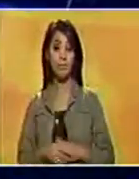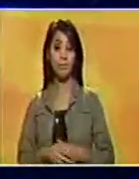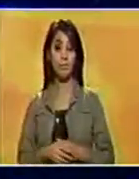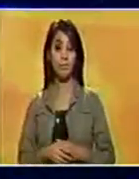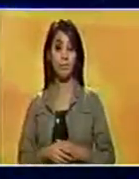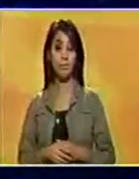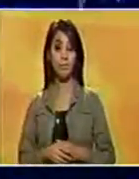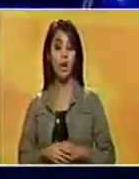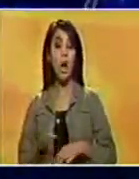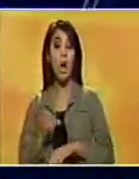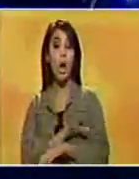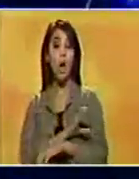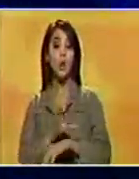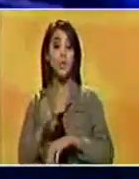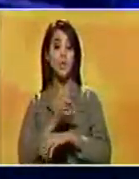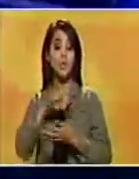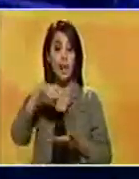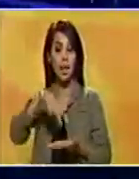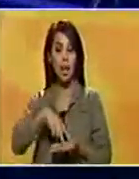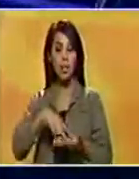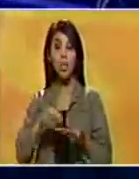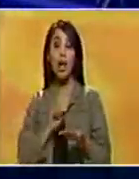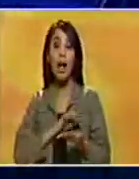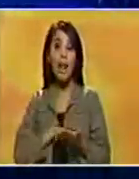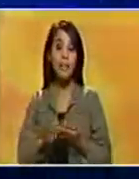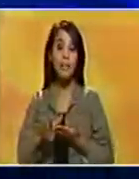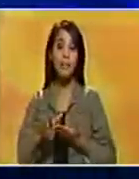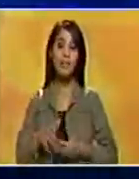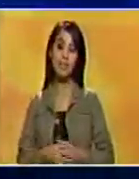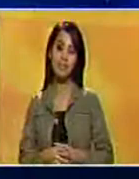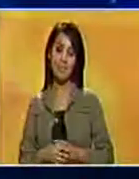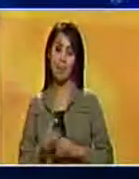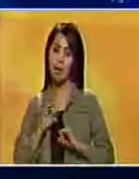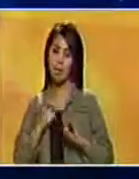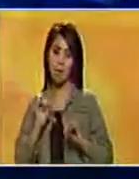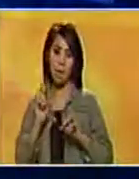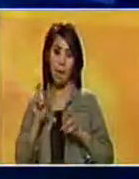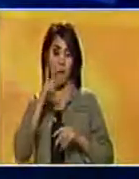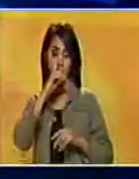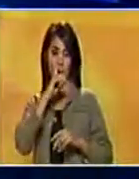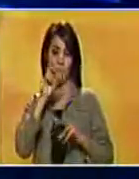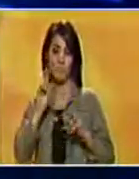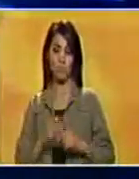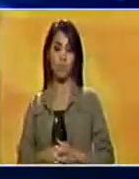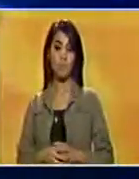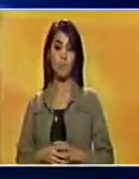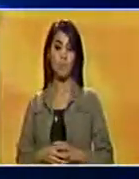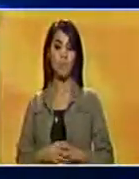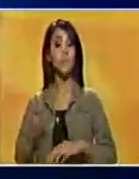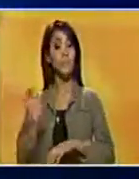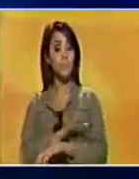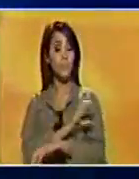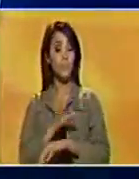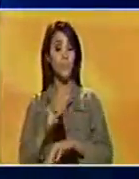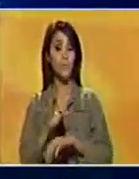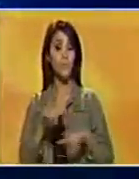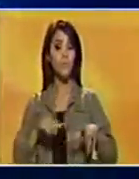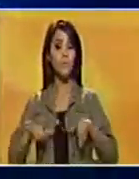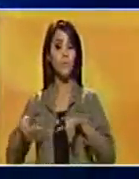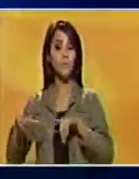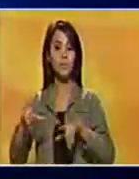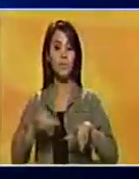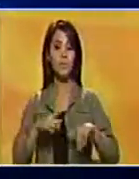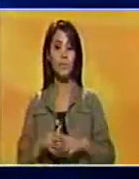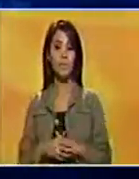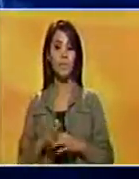concierto gratuito para despedir el año. El próximo 31 de diciembre, el cantante nuevamente llevará su música al Bayfront Park, lugar